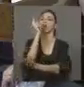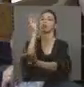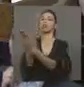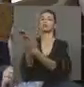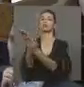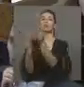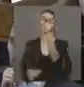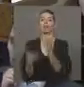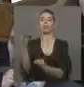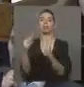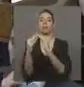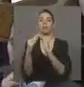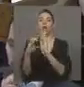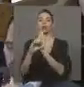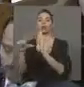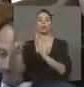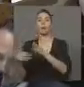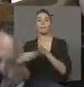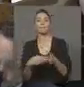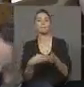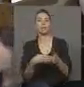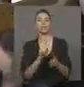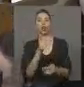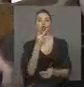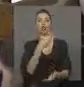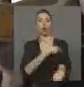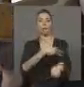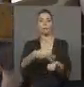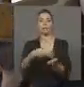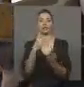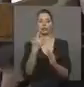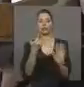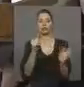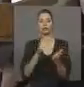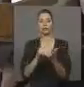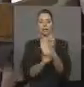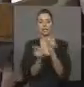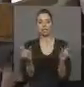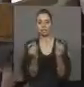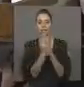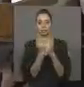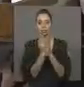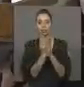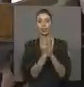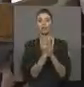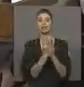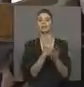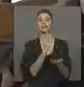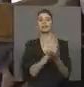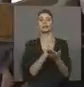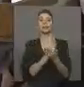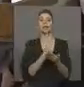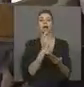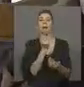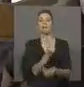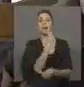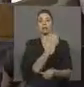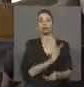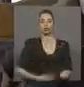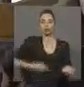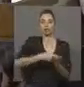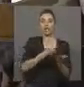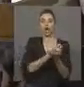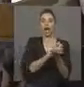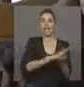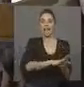a obstaculizar que haya 2.160.000 niños en la educación particular subvencionada